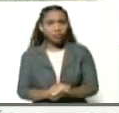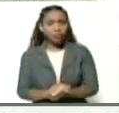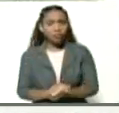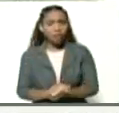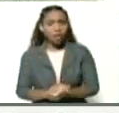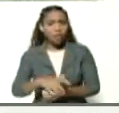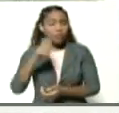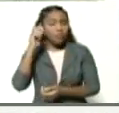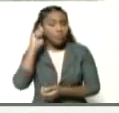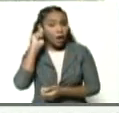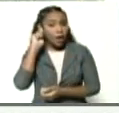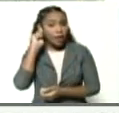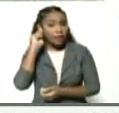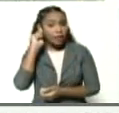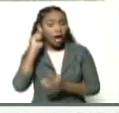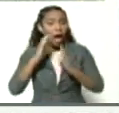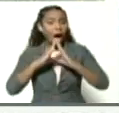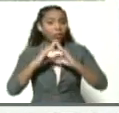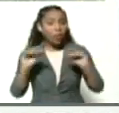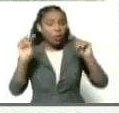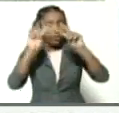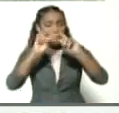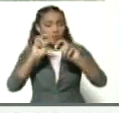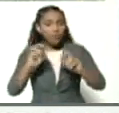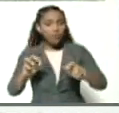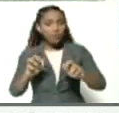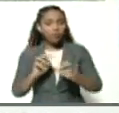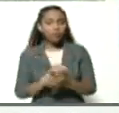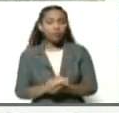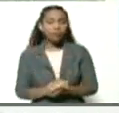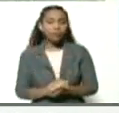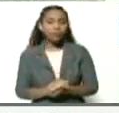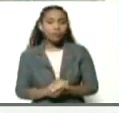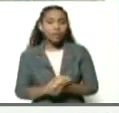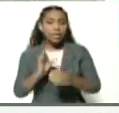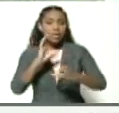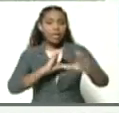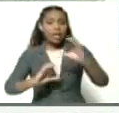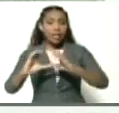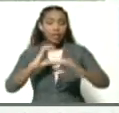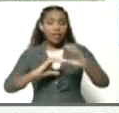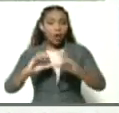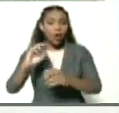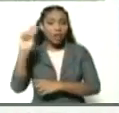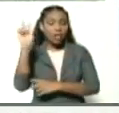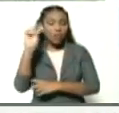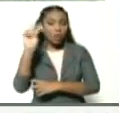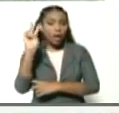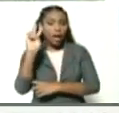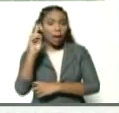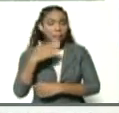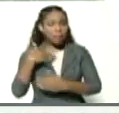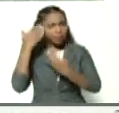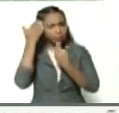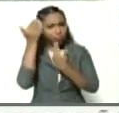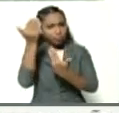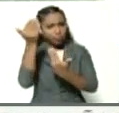Gabriela Jiménez, a todos los investigadores, investigadoras, científicos de Venezuela, mis